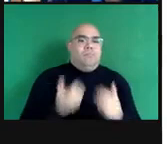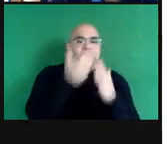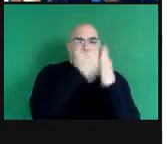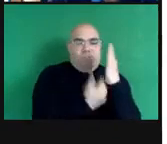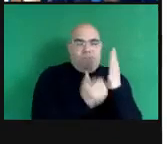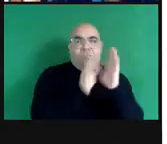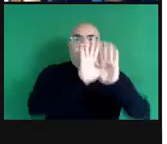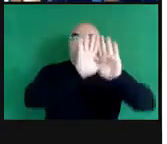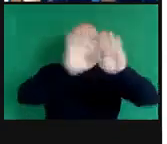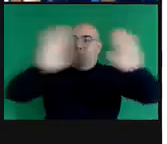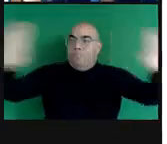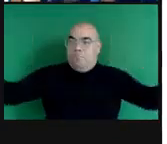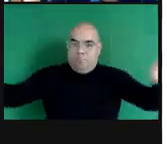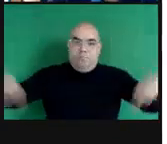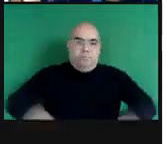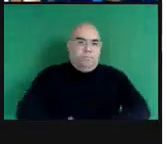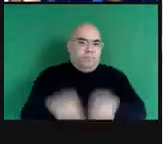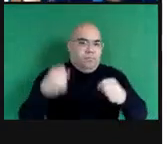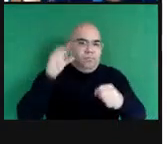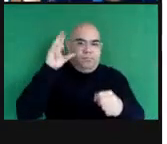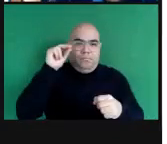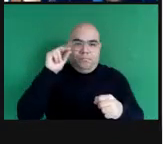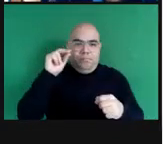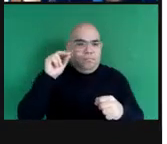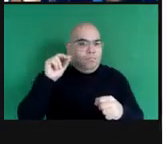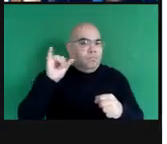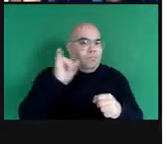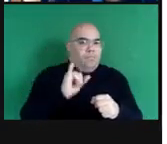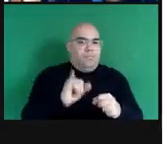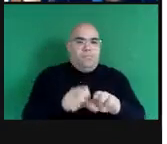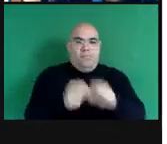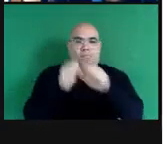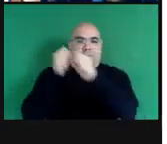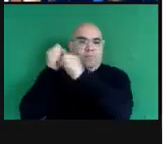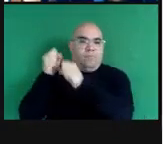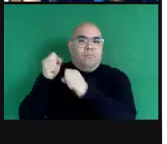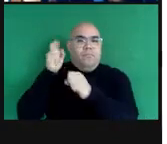pues no lo dañan, pues tienen que ser de todas formas